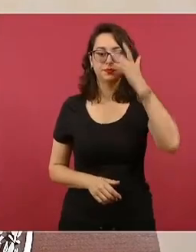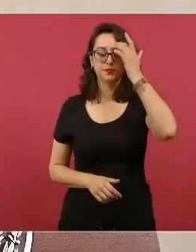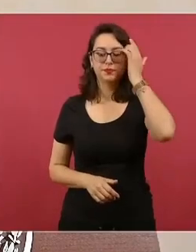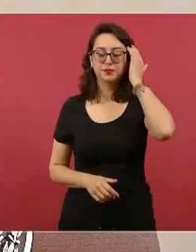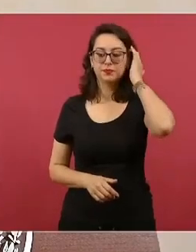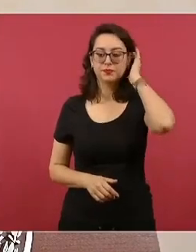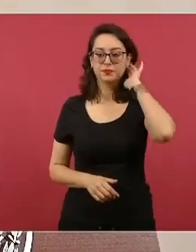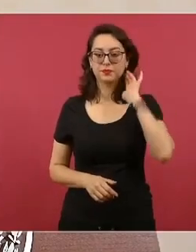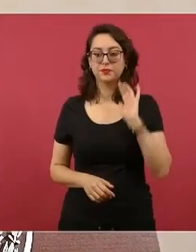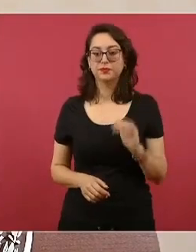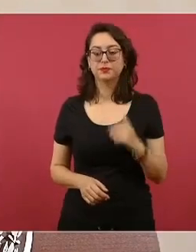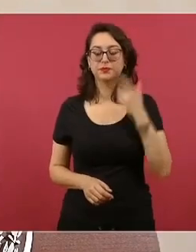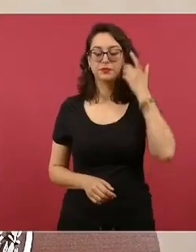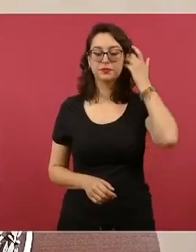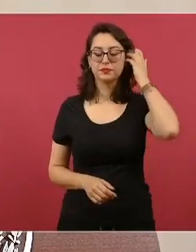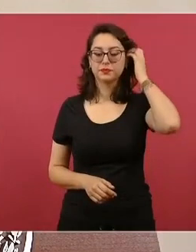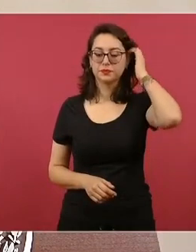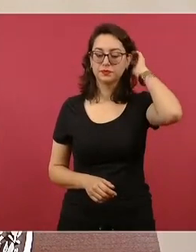Pero imagínense